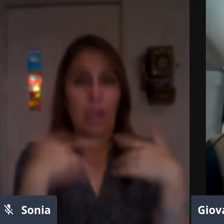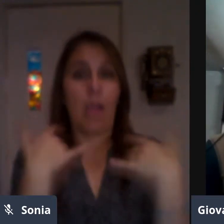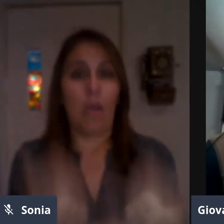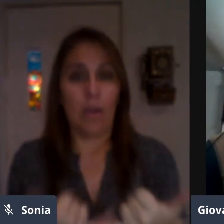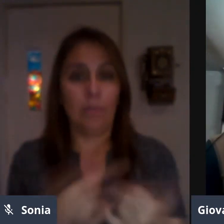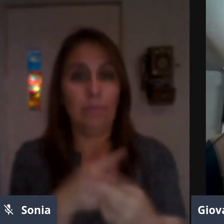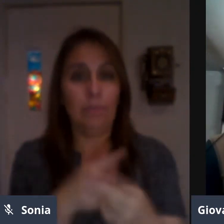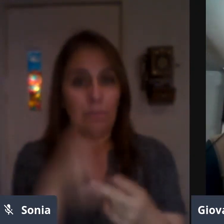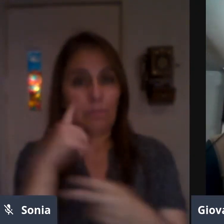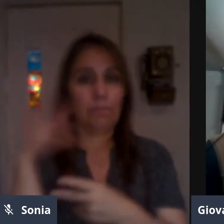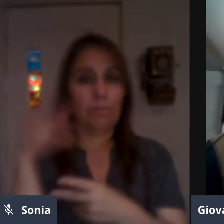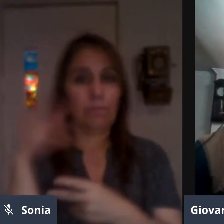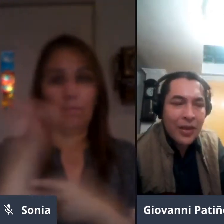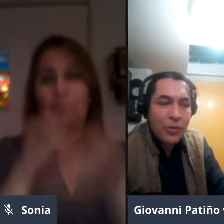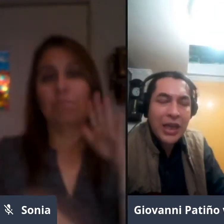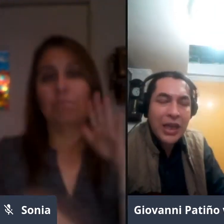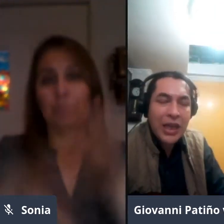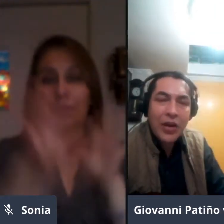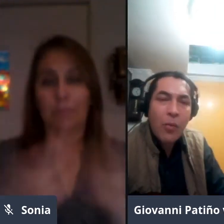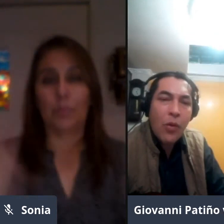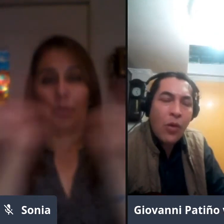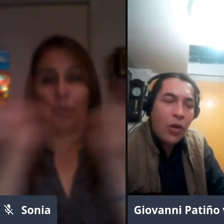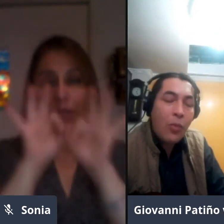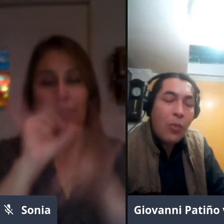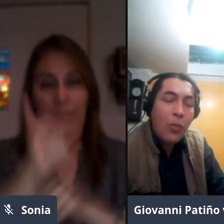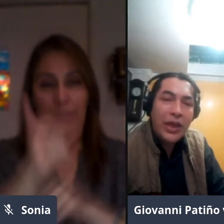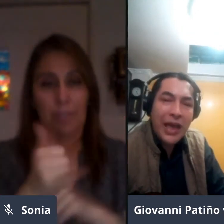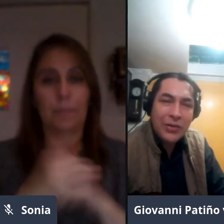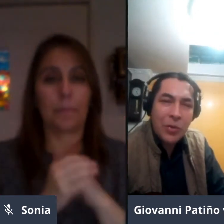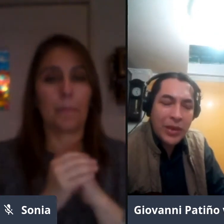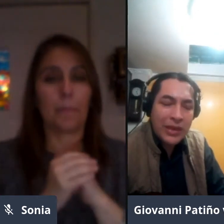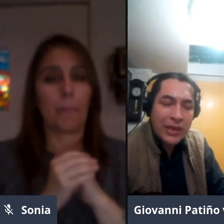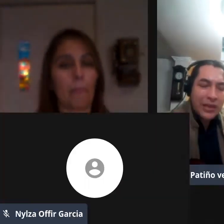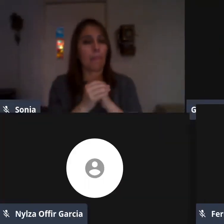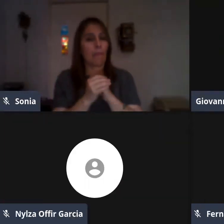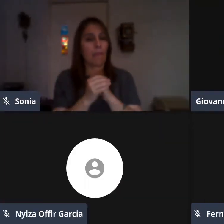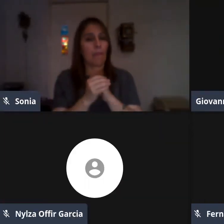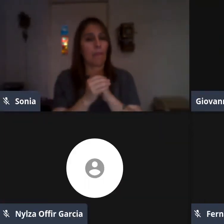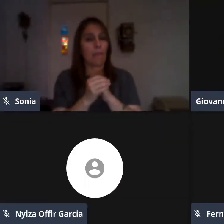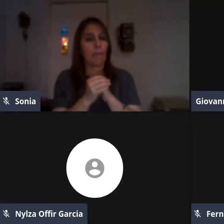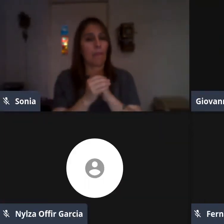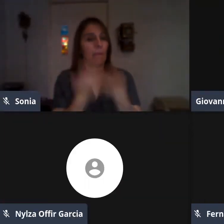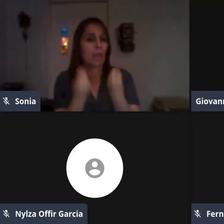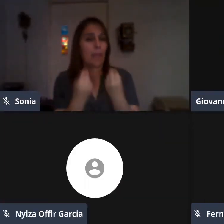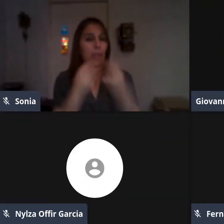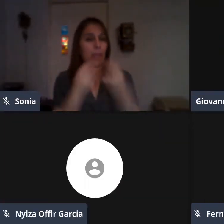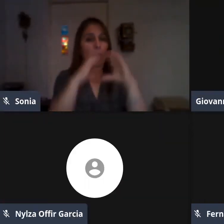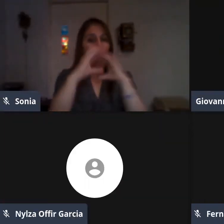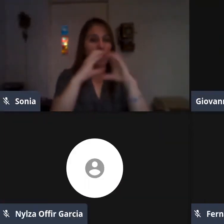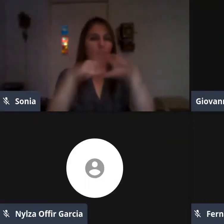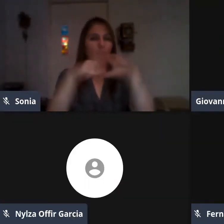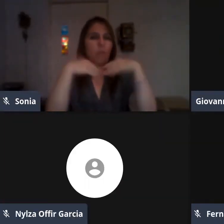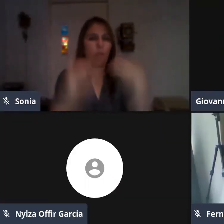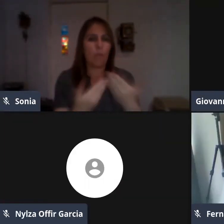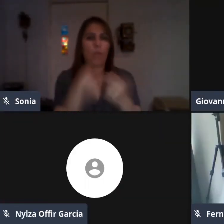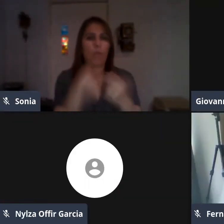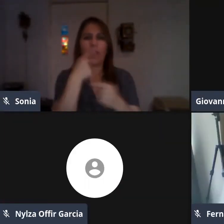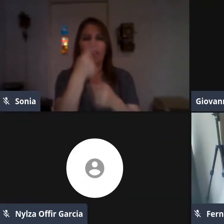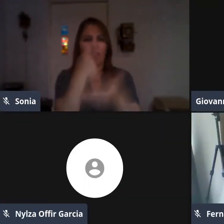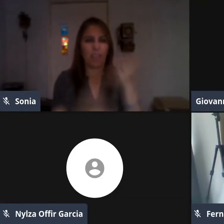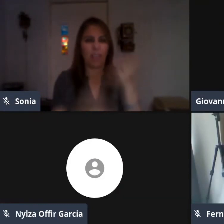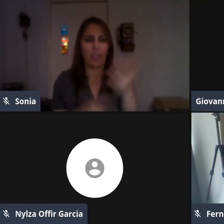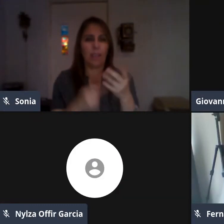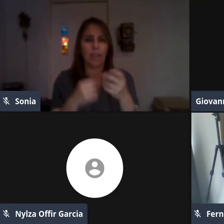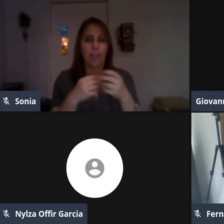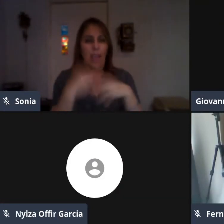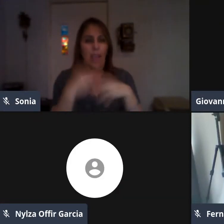necesariamente tenemos que buscar cómo comunicarnos como decir cómo actuar y nada perfectamente